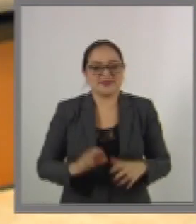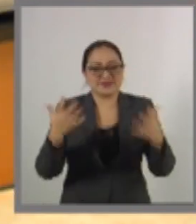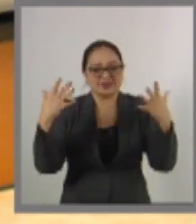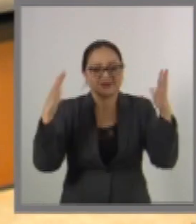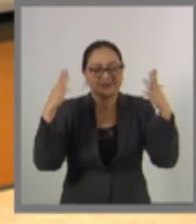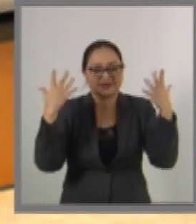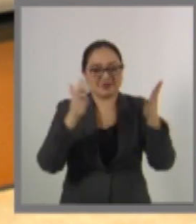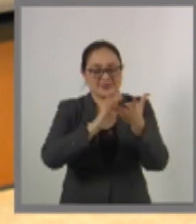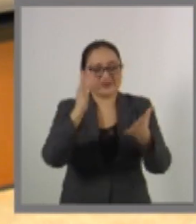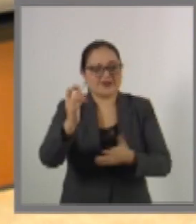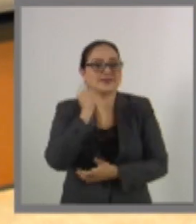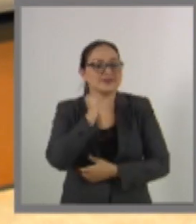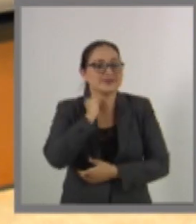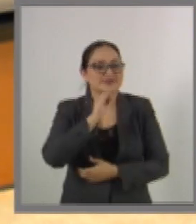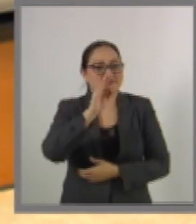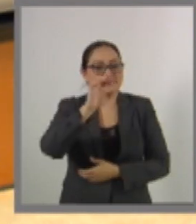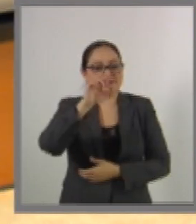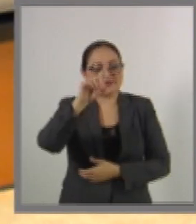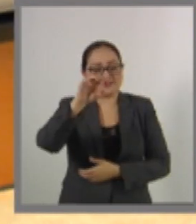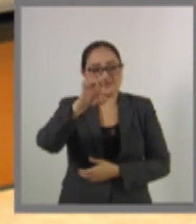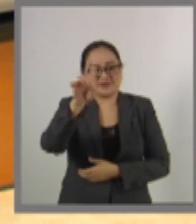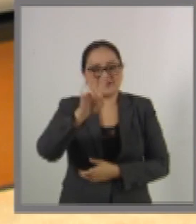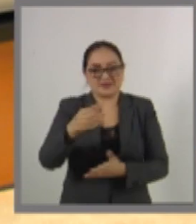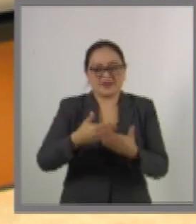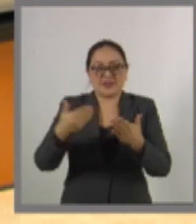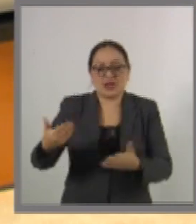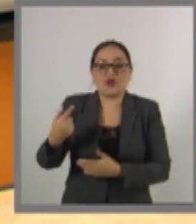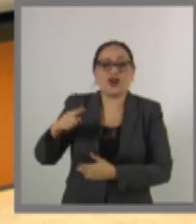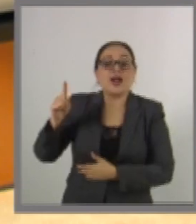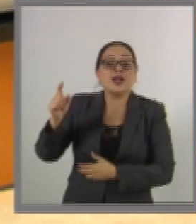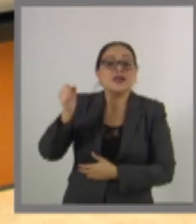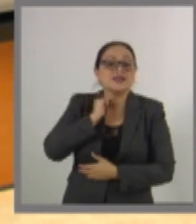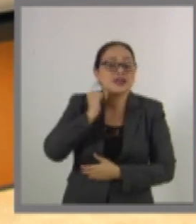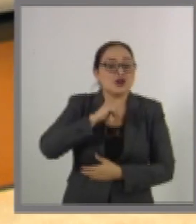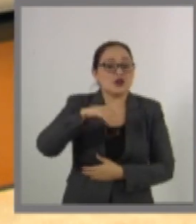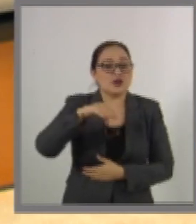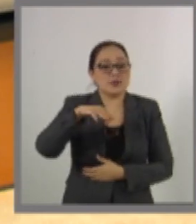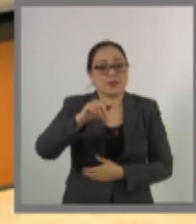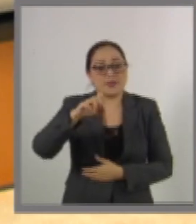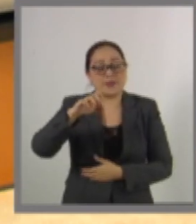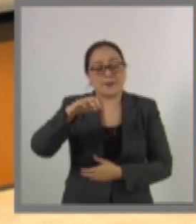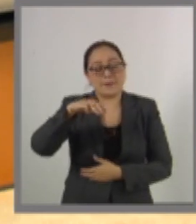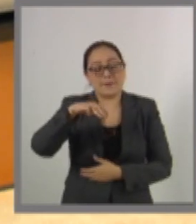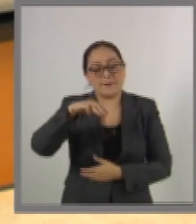Muchas gracias, senador Fernández. Tiene el uso de la palabra el senador Manuel Romo. Miguel Romo,